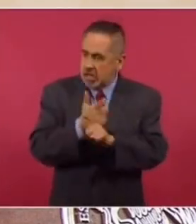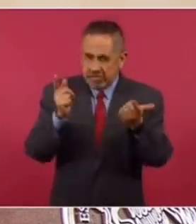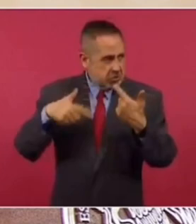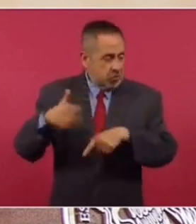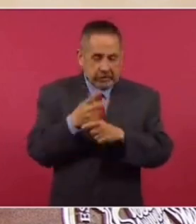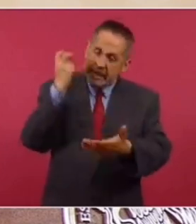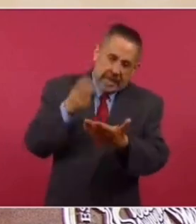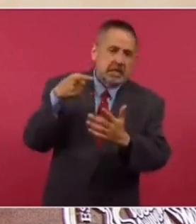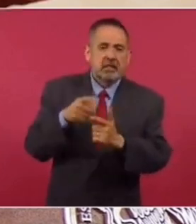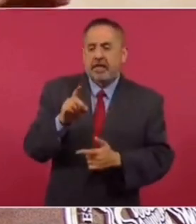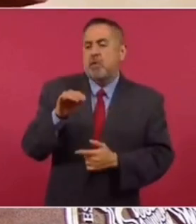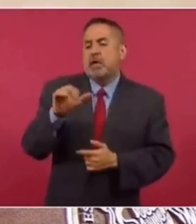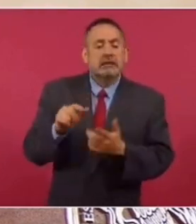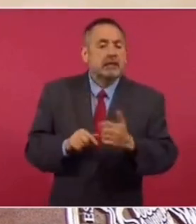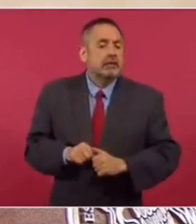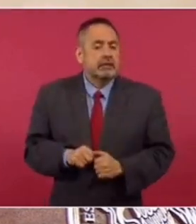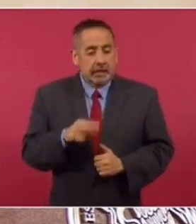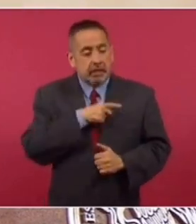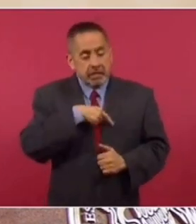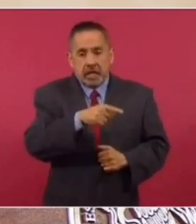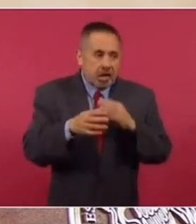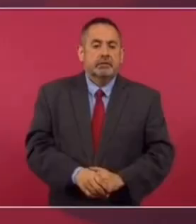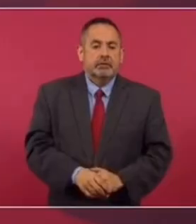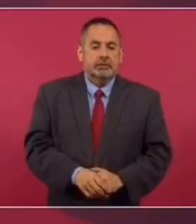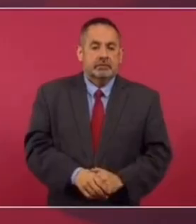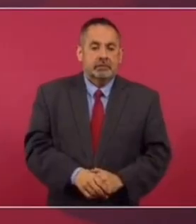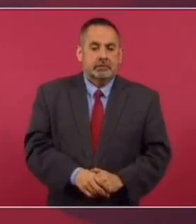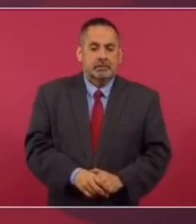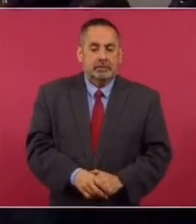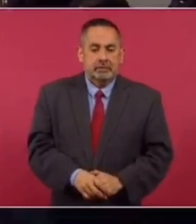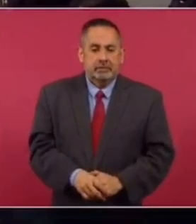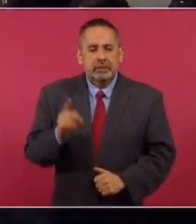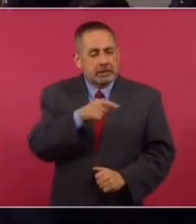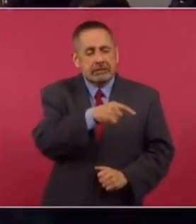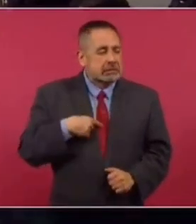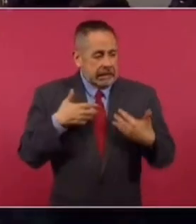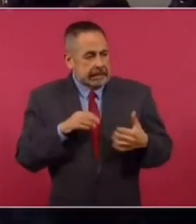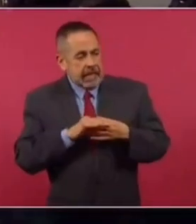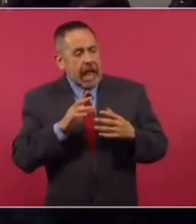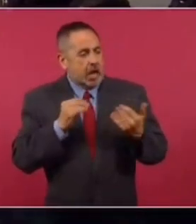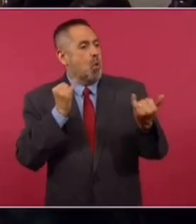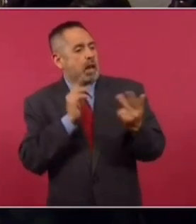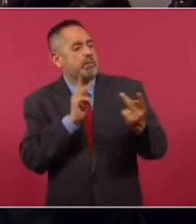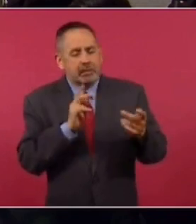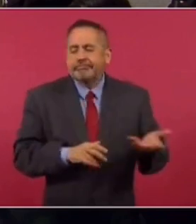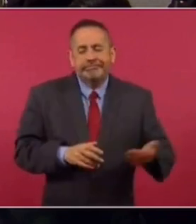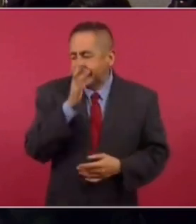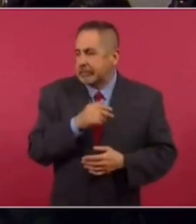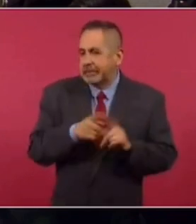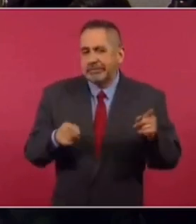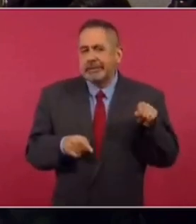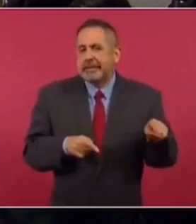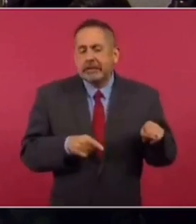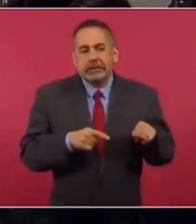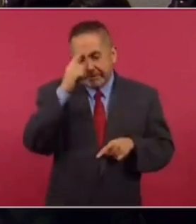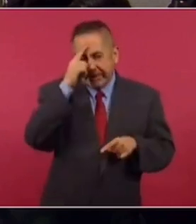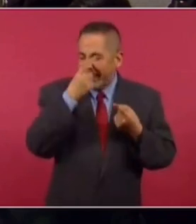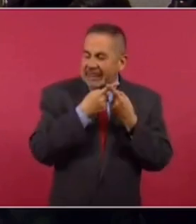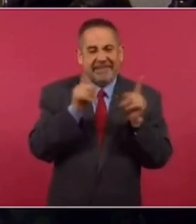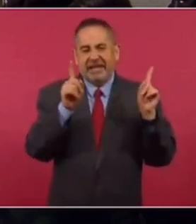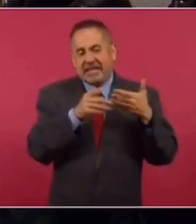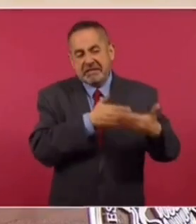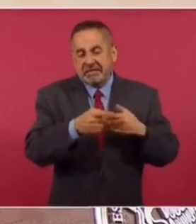eso bien. Es la democracia. Y eso es lo que tienen que estar ellos procurando. Pero estos no nos vamos a entender con ellos. O sea, tienen una formación